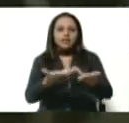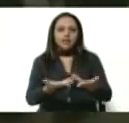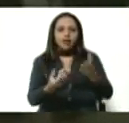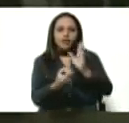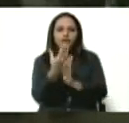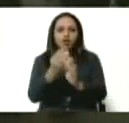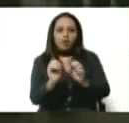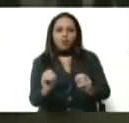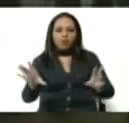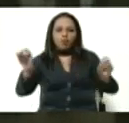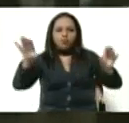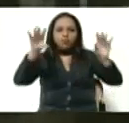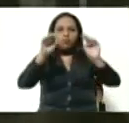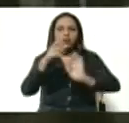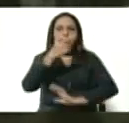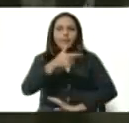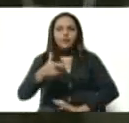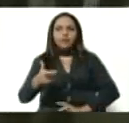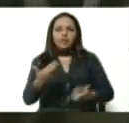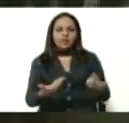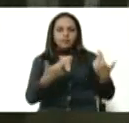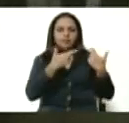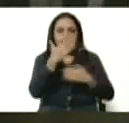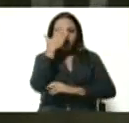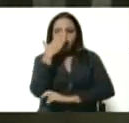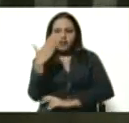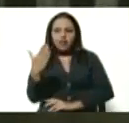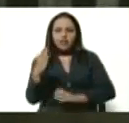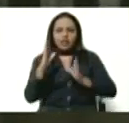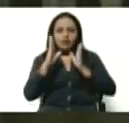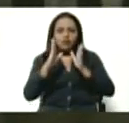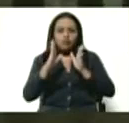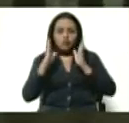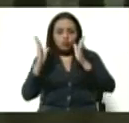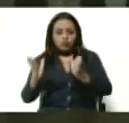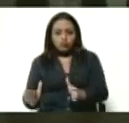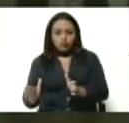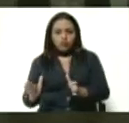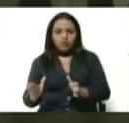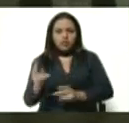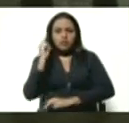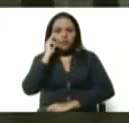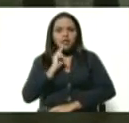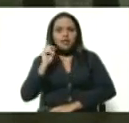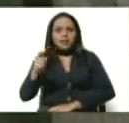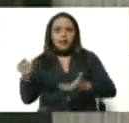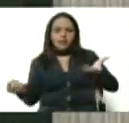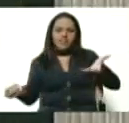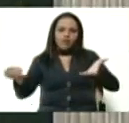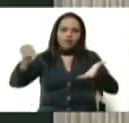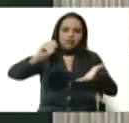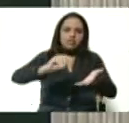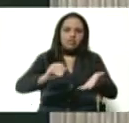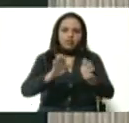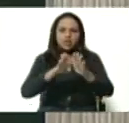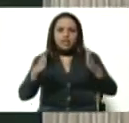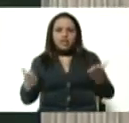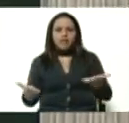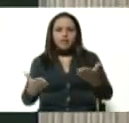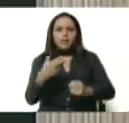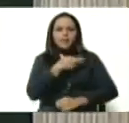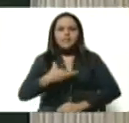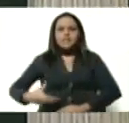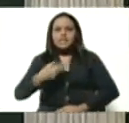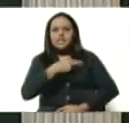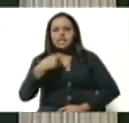de las autoridades ante el sarcófago del Libertador Simón Bolívar y el bautizo del libro Xi Jinping, Tres Discursos. Es una